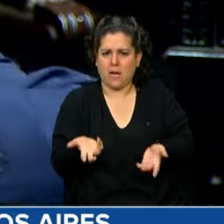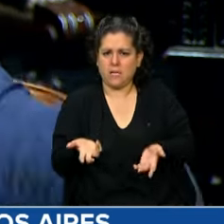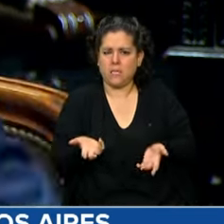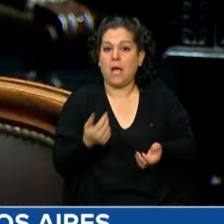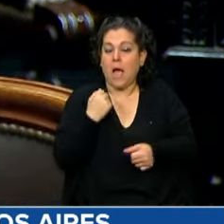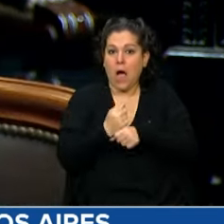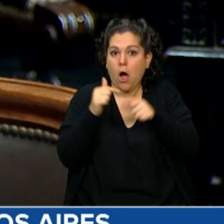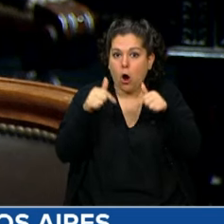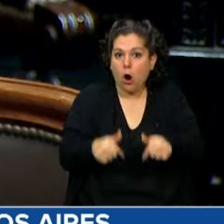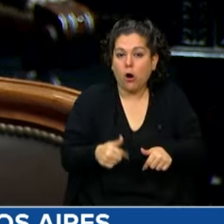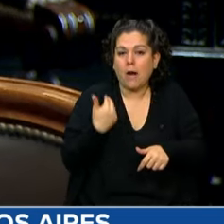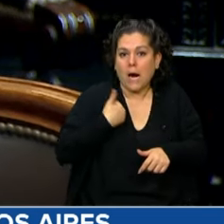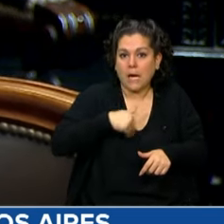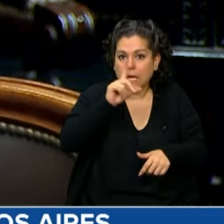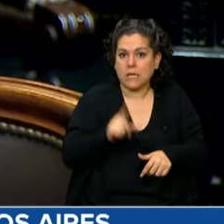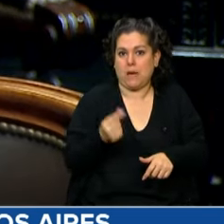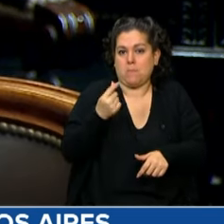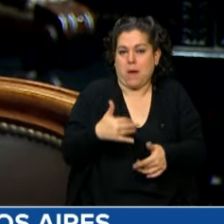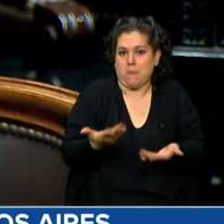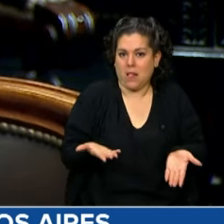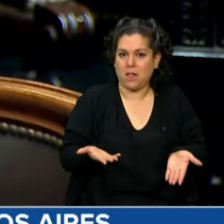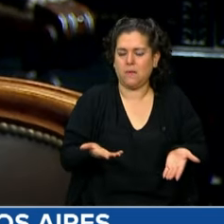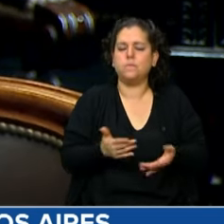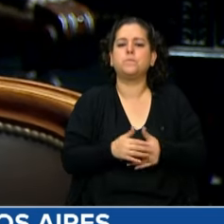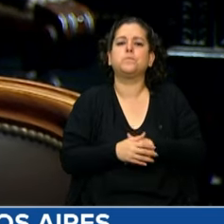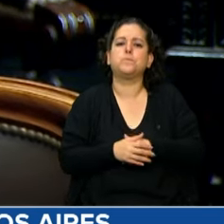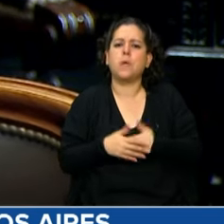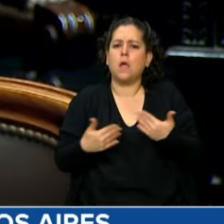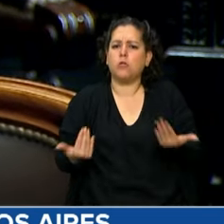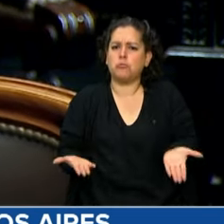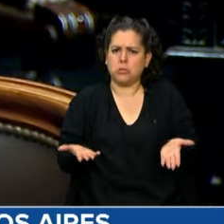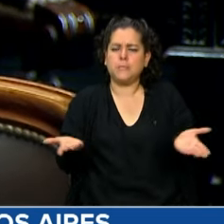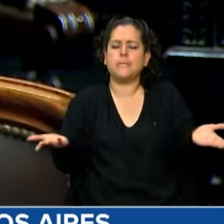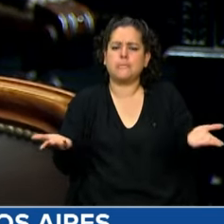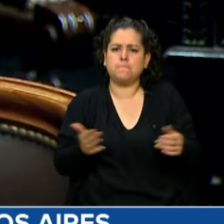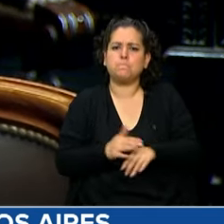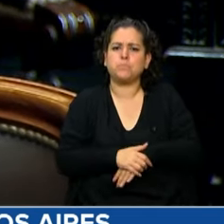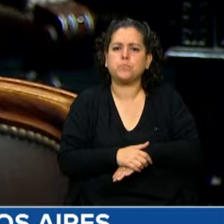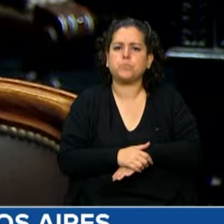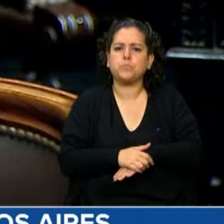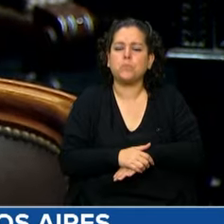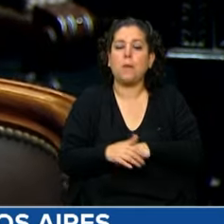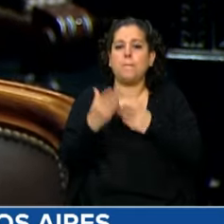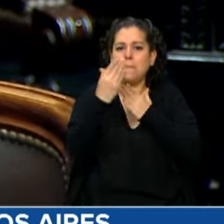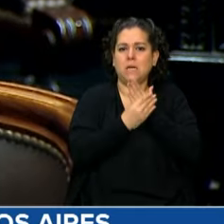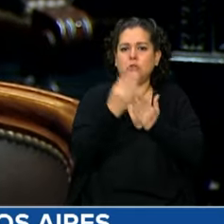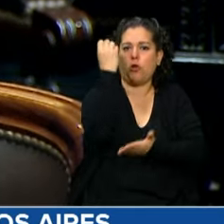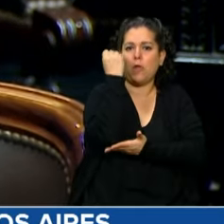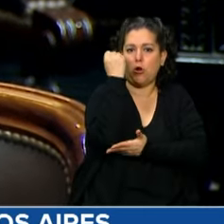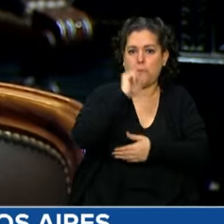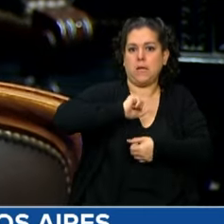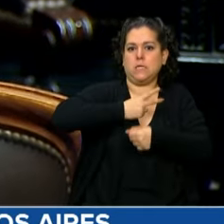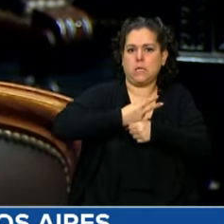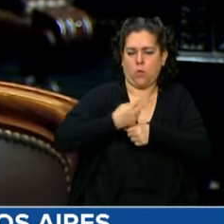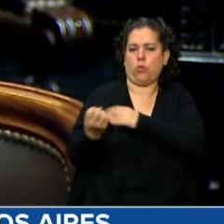al día de hoy en la Argentina es mucha más plata Entonces si el ministro de economía por segunda